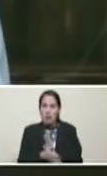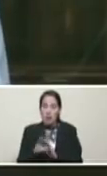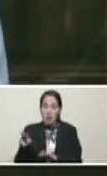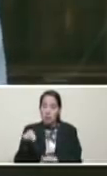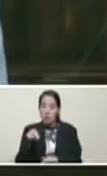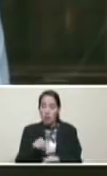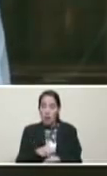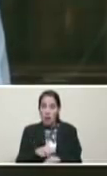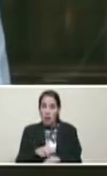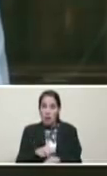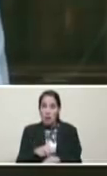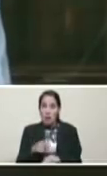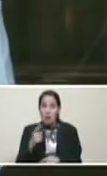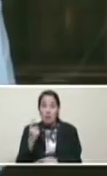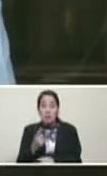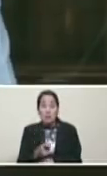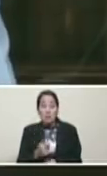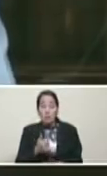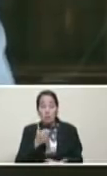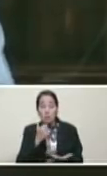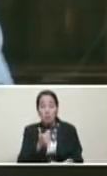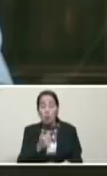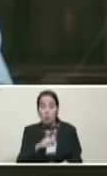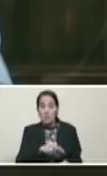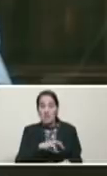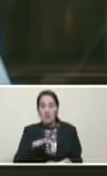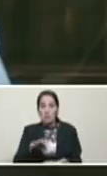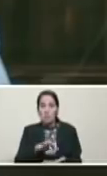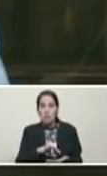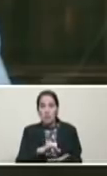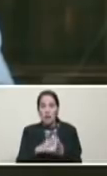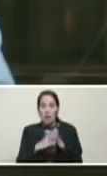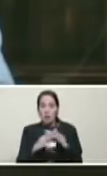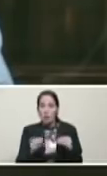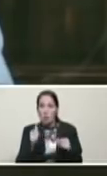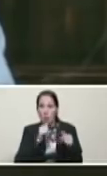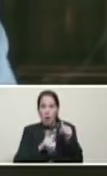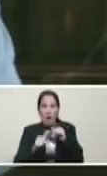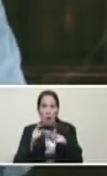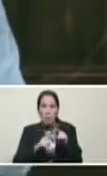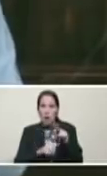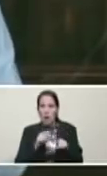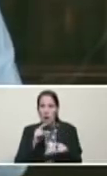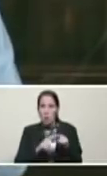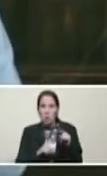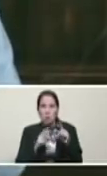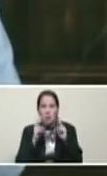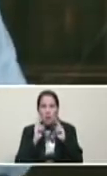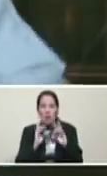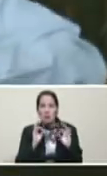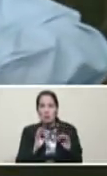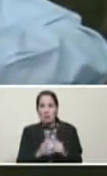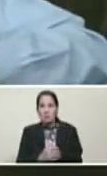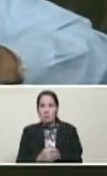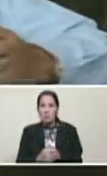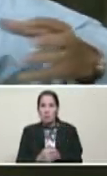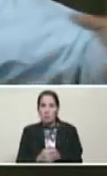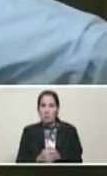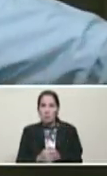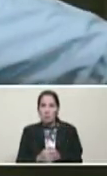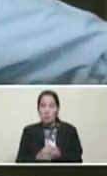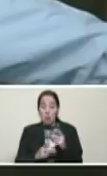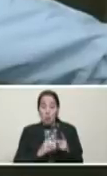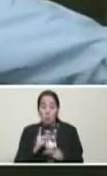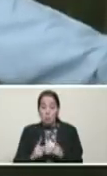garantizar las semillas y los insumos y todo al pelo al detalle para los grandes